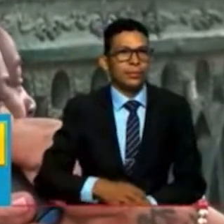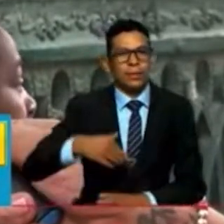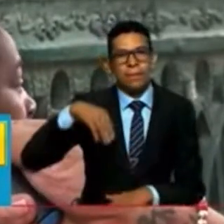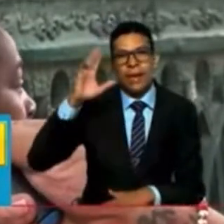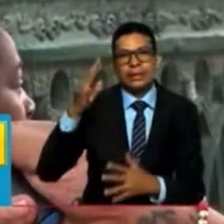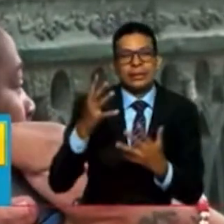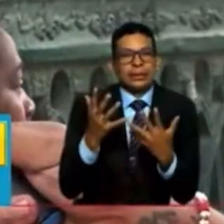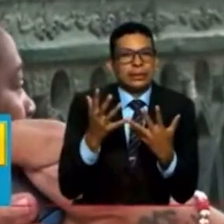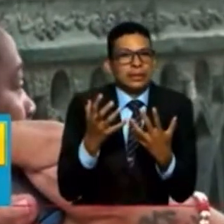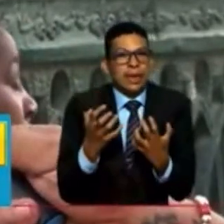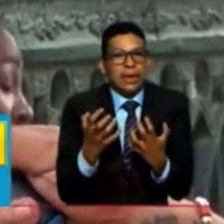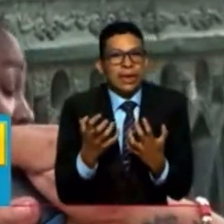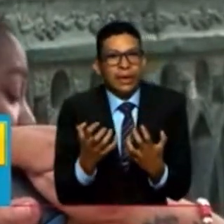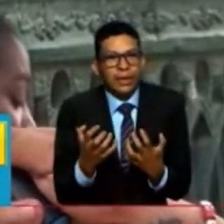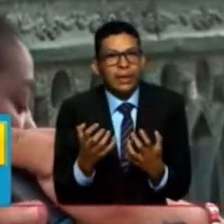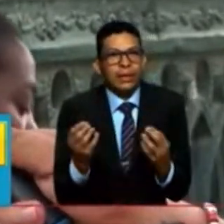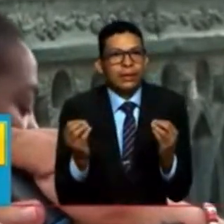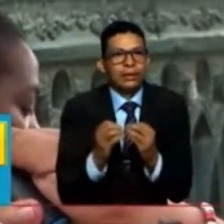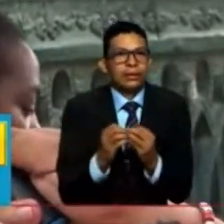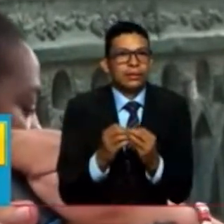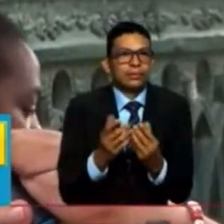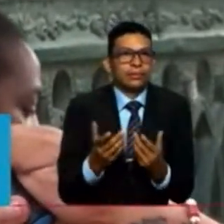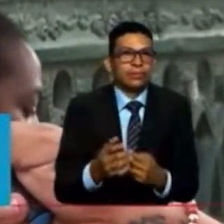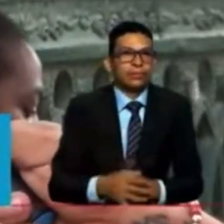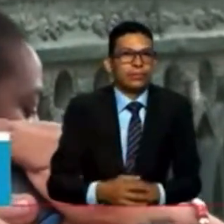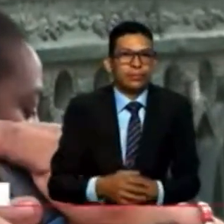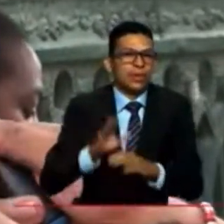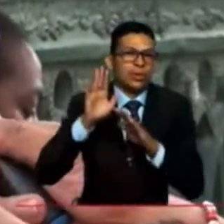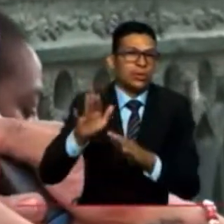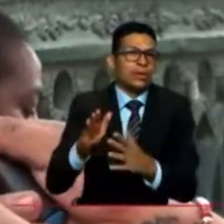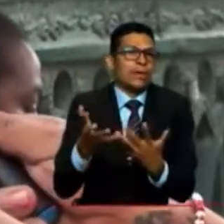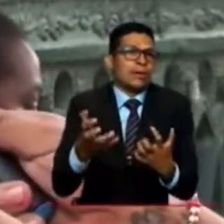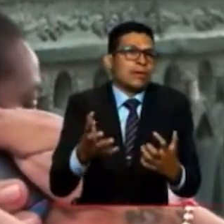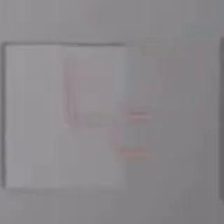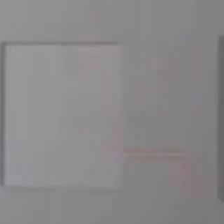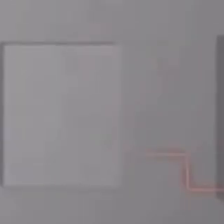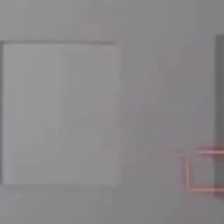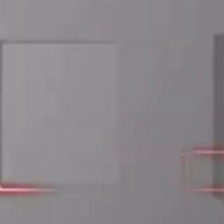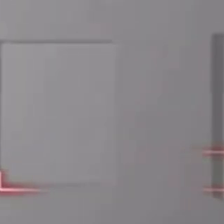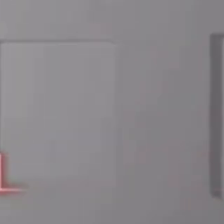anhelo, como que ella, eso era un don para ella, ser policía.